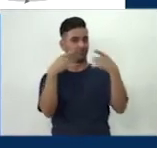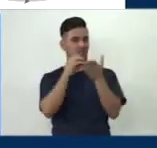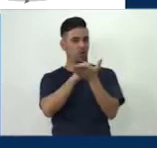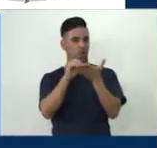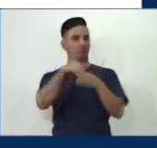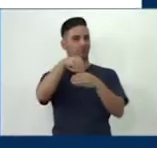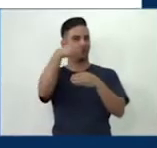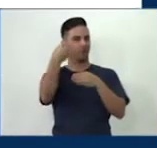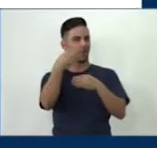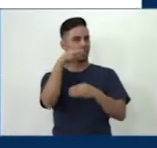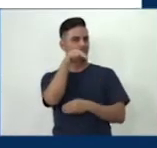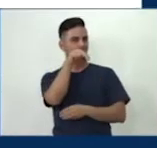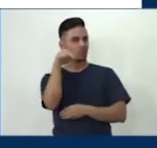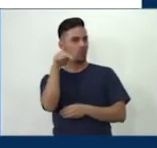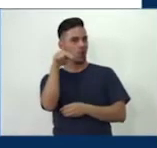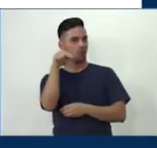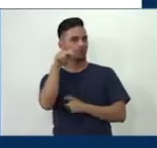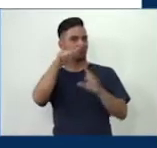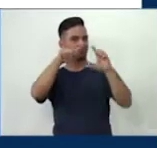al polo sur.